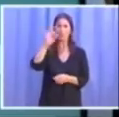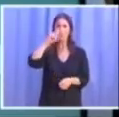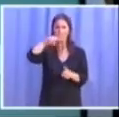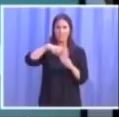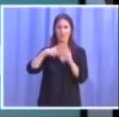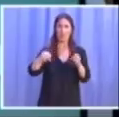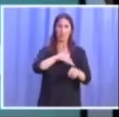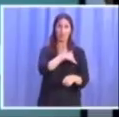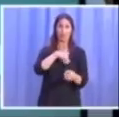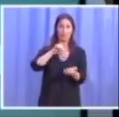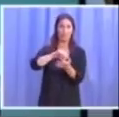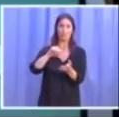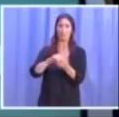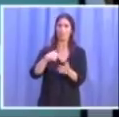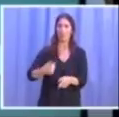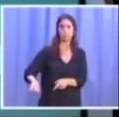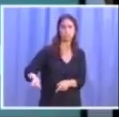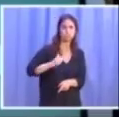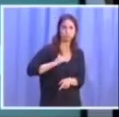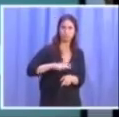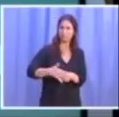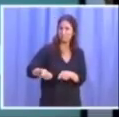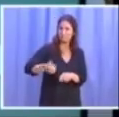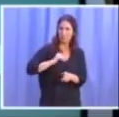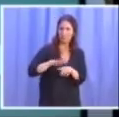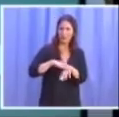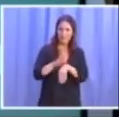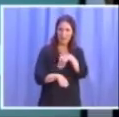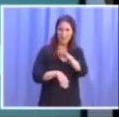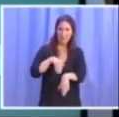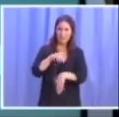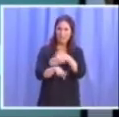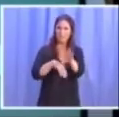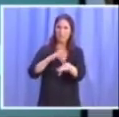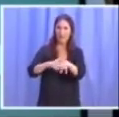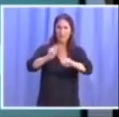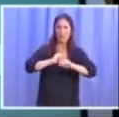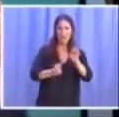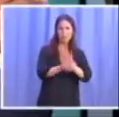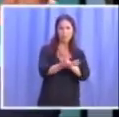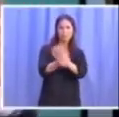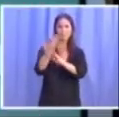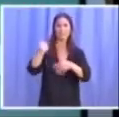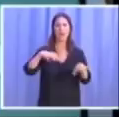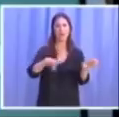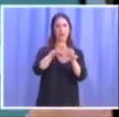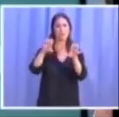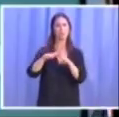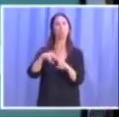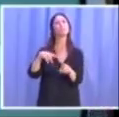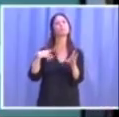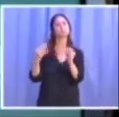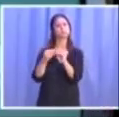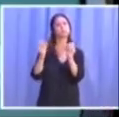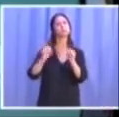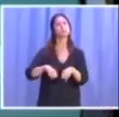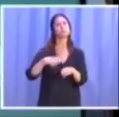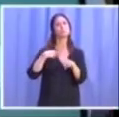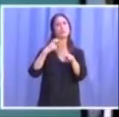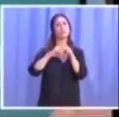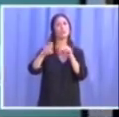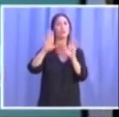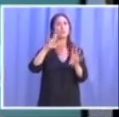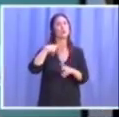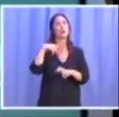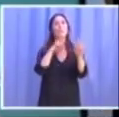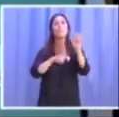oportunidad para que precisamente tengamos una hoja de ruta, tengamos los equipamientos que necesitamos. Nosotros estamos de acuerdo con lo del teleférico, sí,